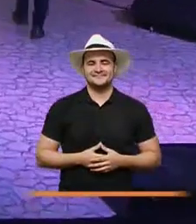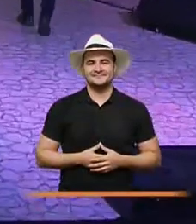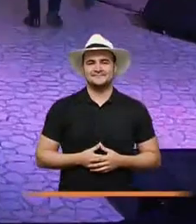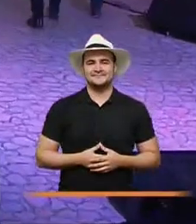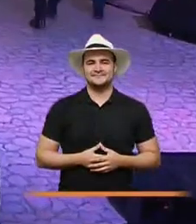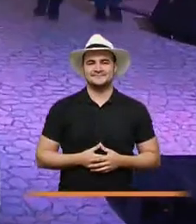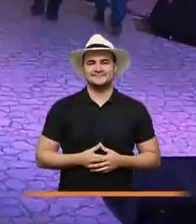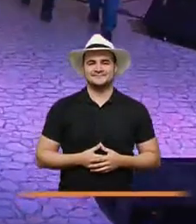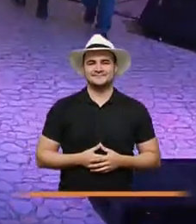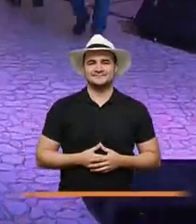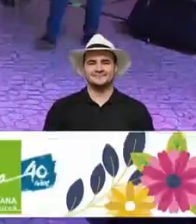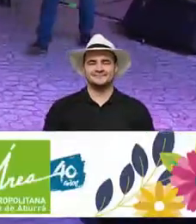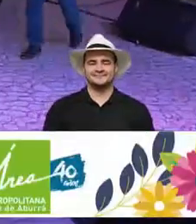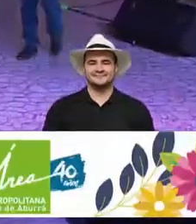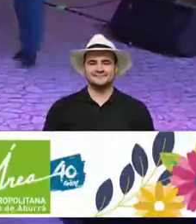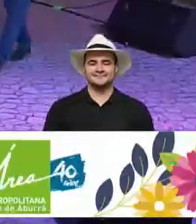no